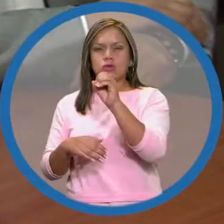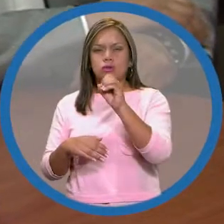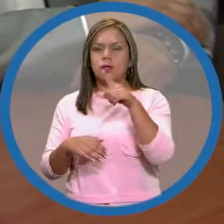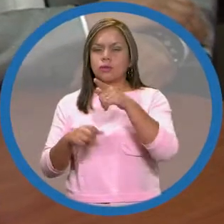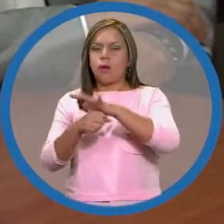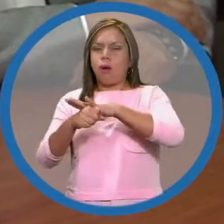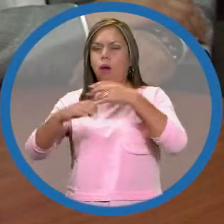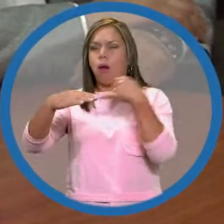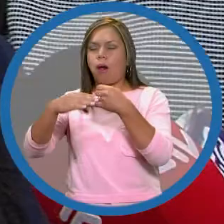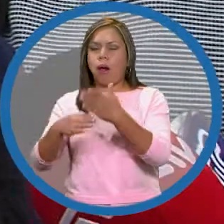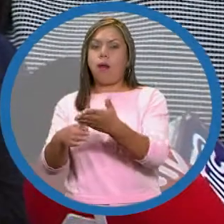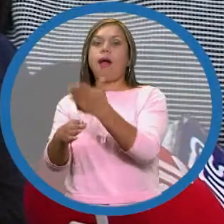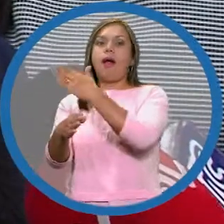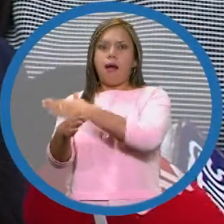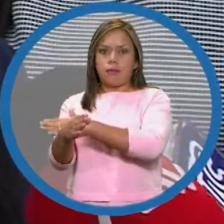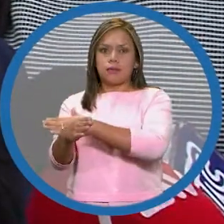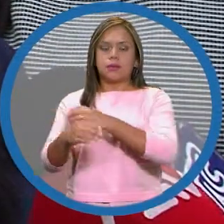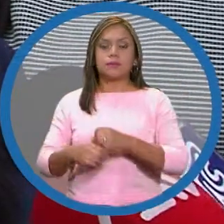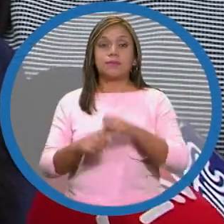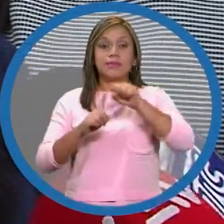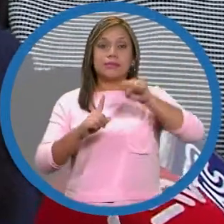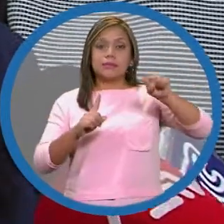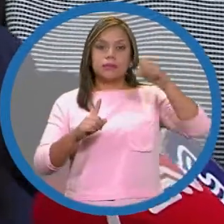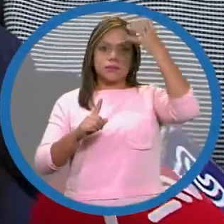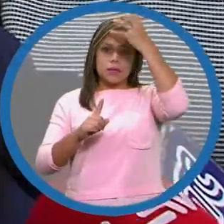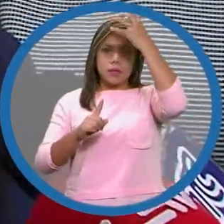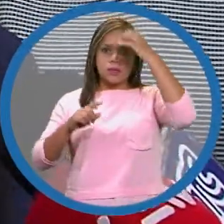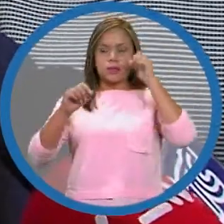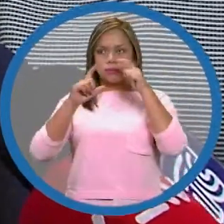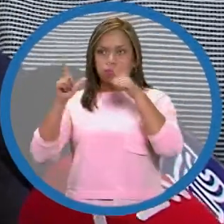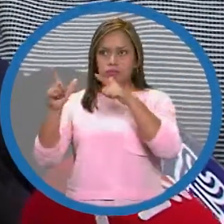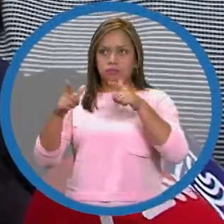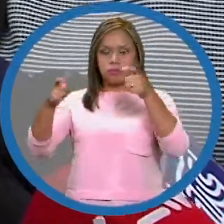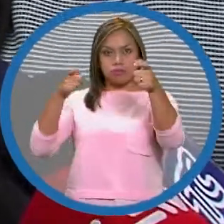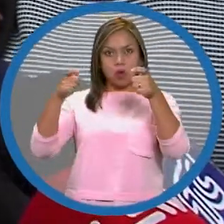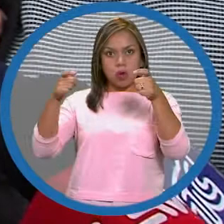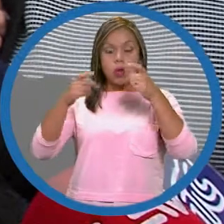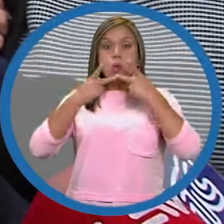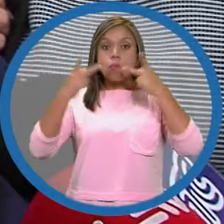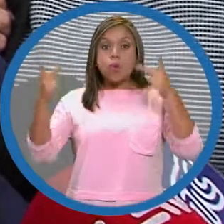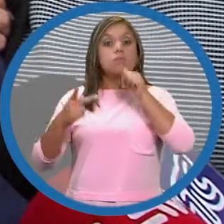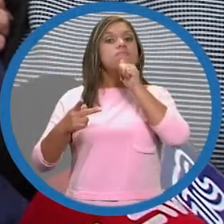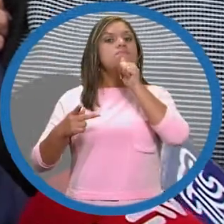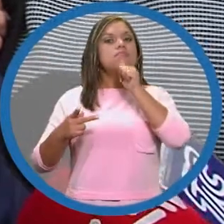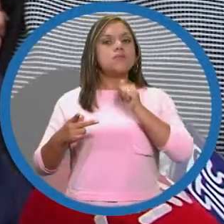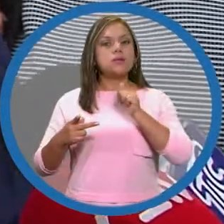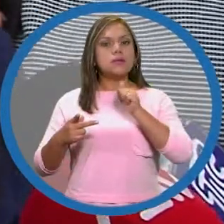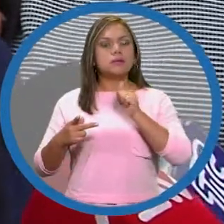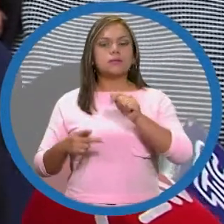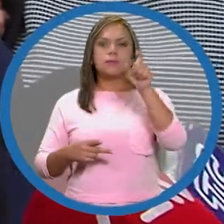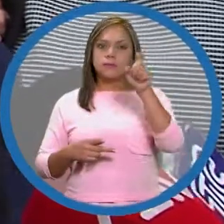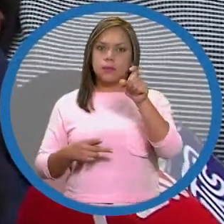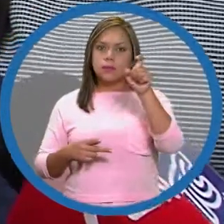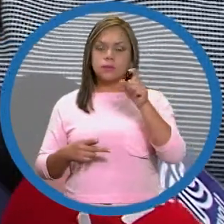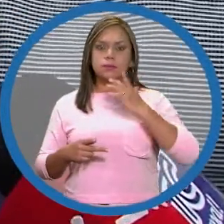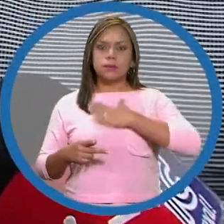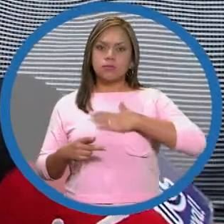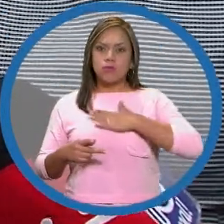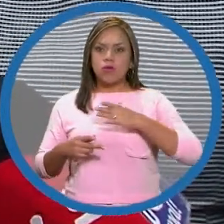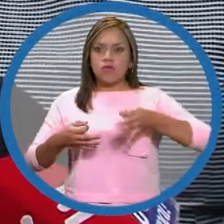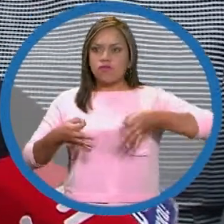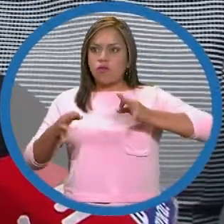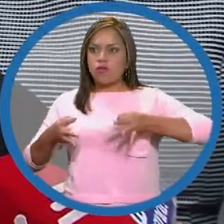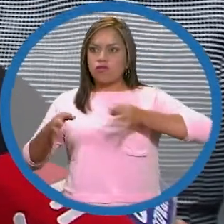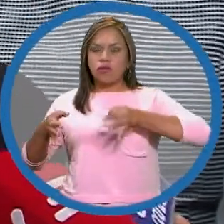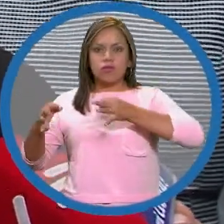casos de abuso. El sistema de educación que regula tanto a lo público como a lo privado tiene que